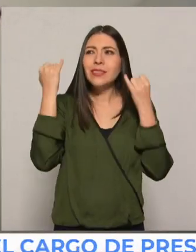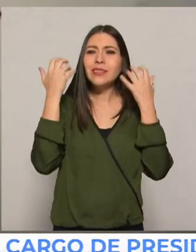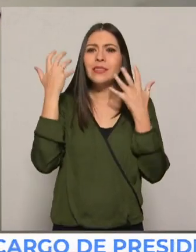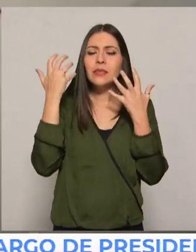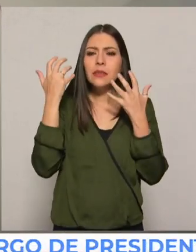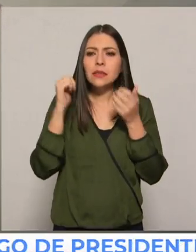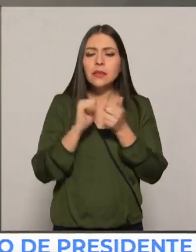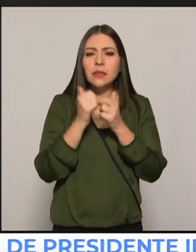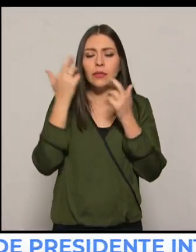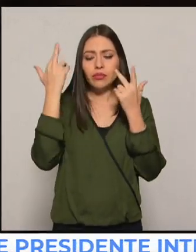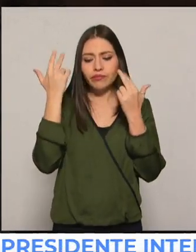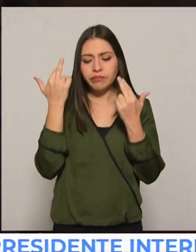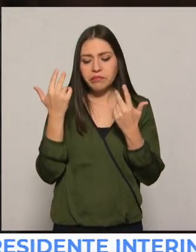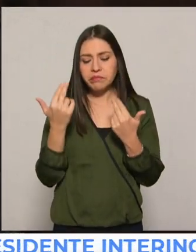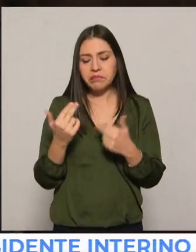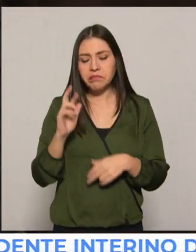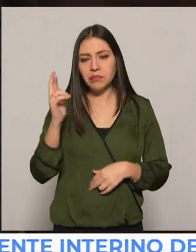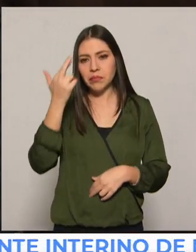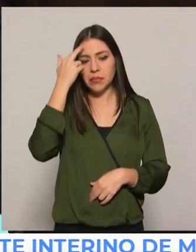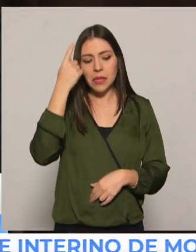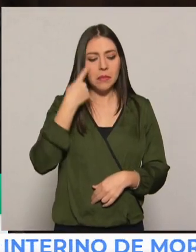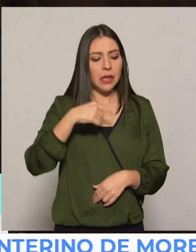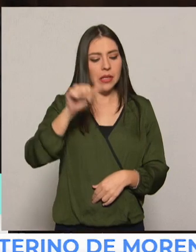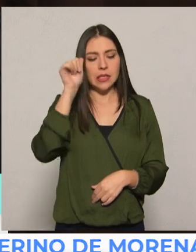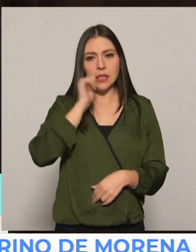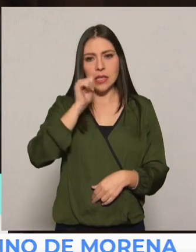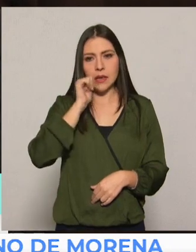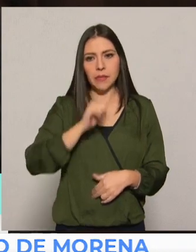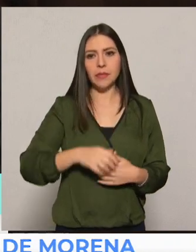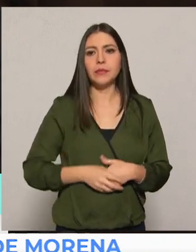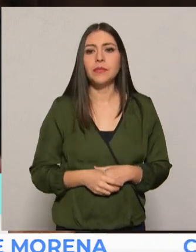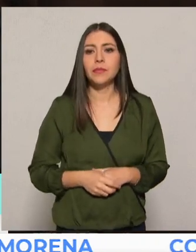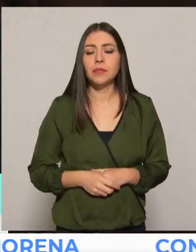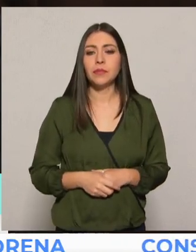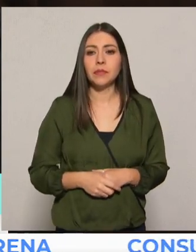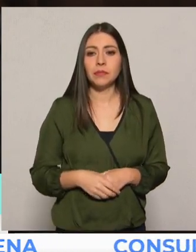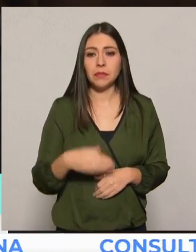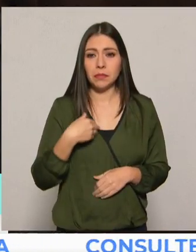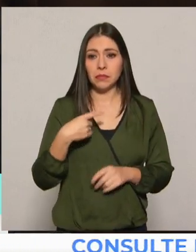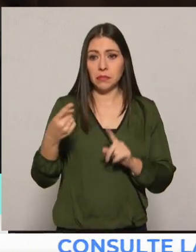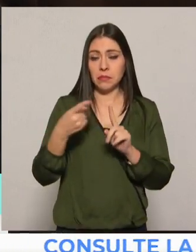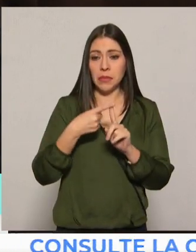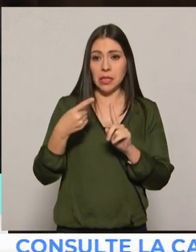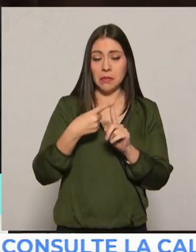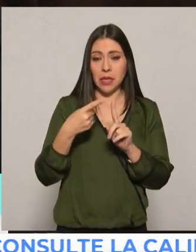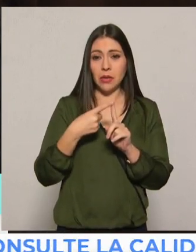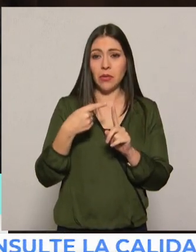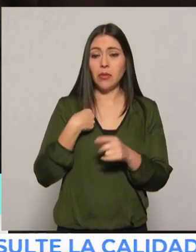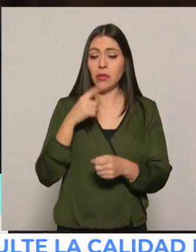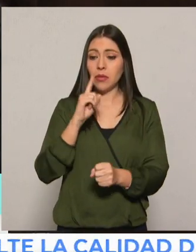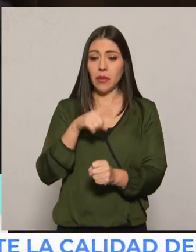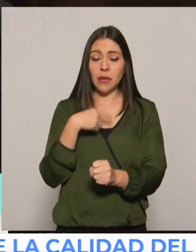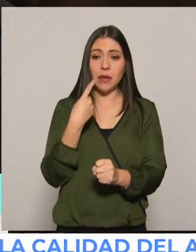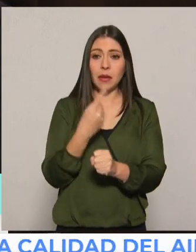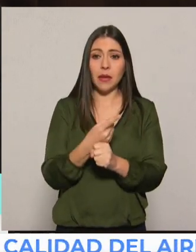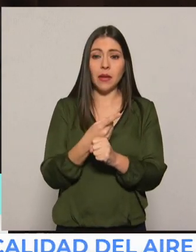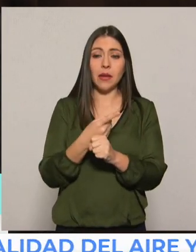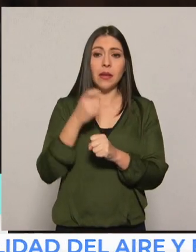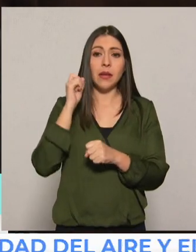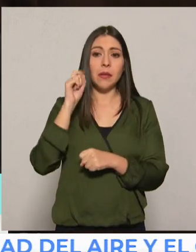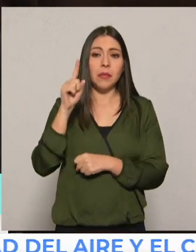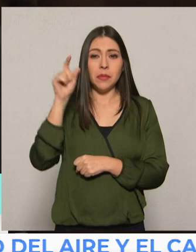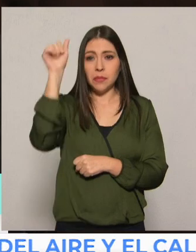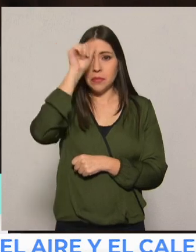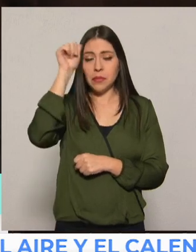marcarían para siempre. Yo primero fui violado por los seminaristas mayores, no por el Padre Meño. Eso es una verdad que